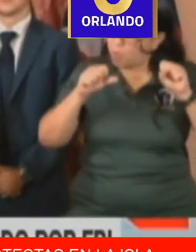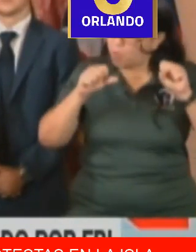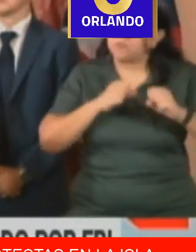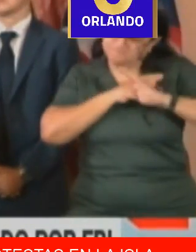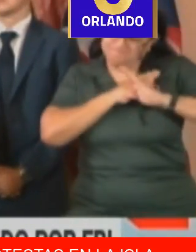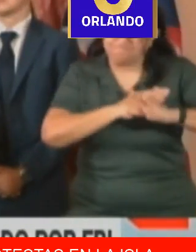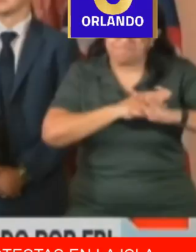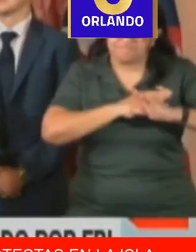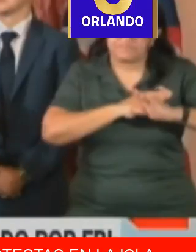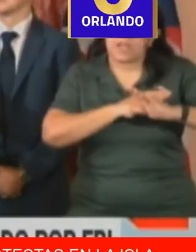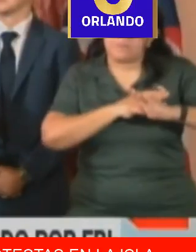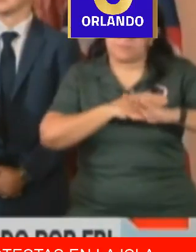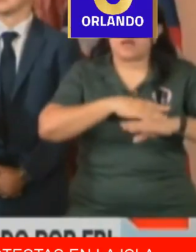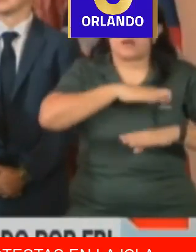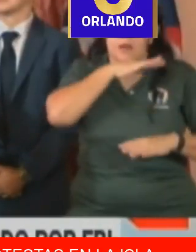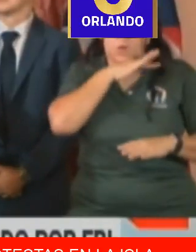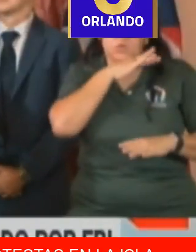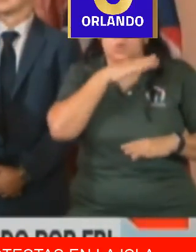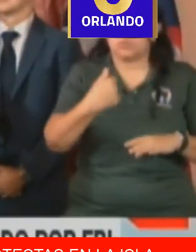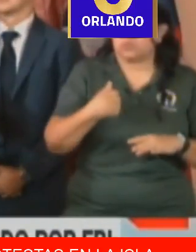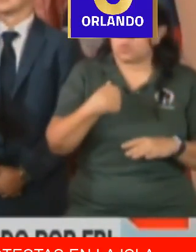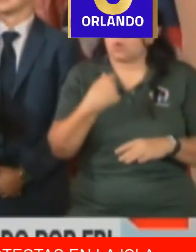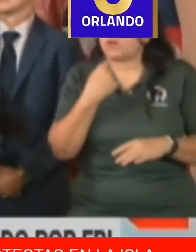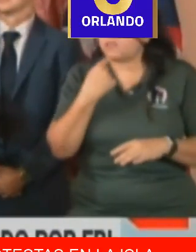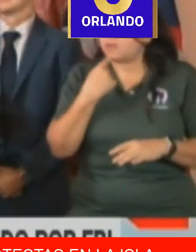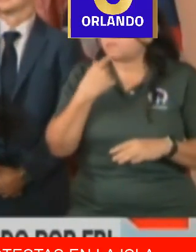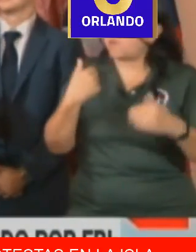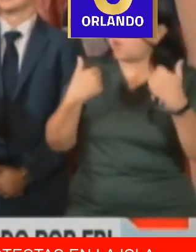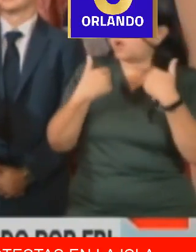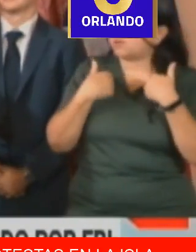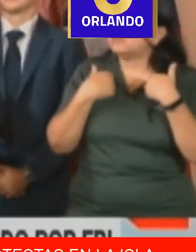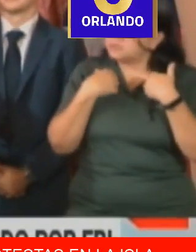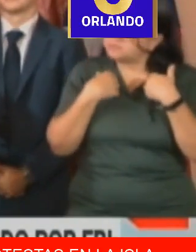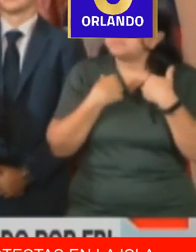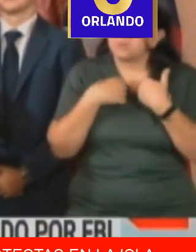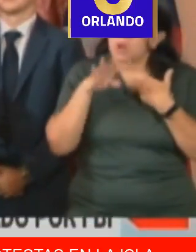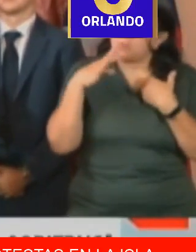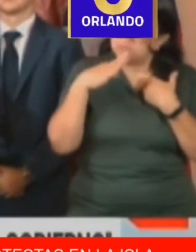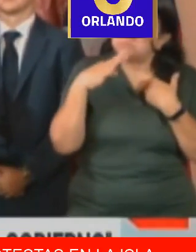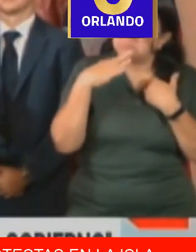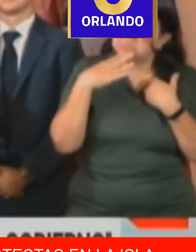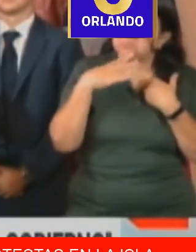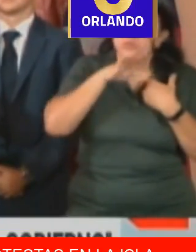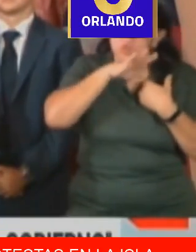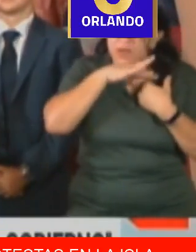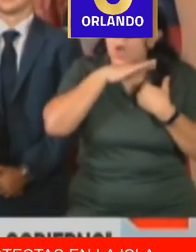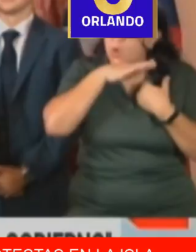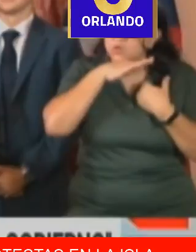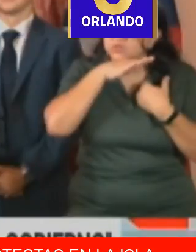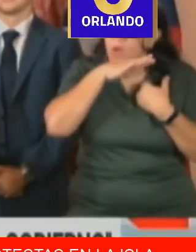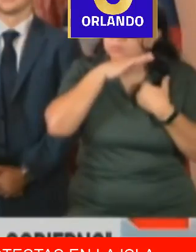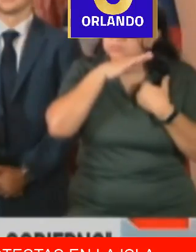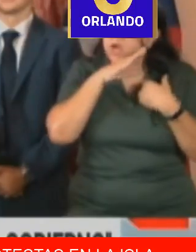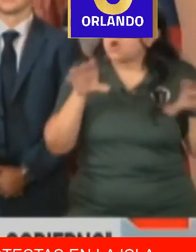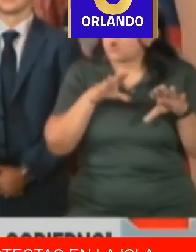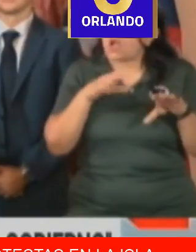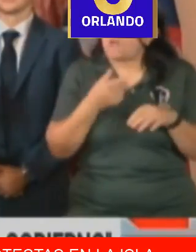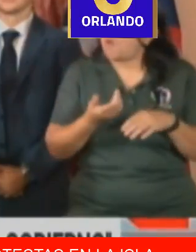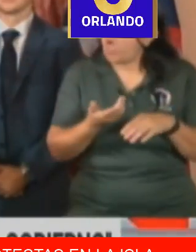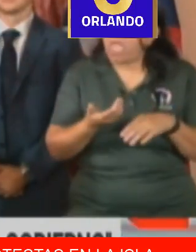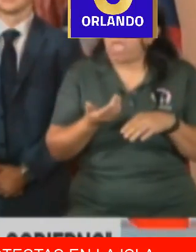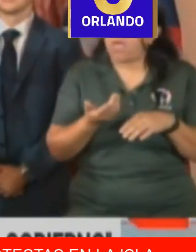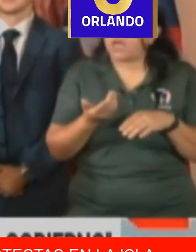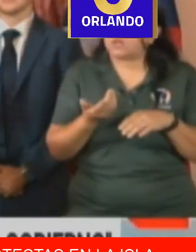corrupción. Así que yo lo que le diría es, vamos a tener una conversación seria sobre la corrupción. No hagamos esto como tiende a